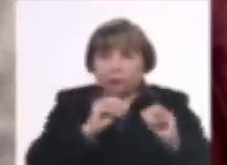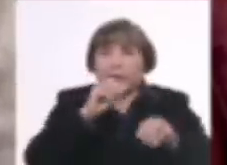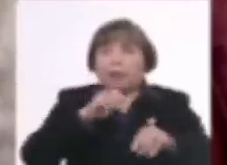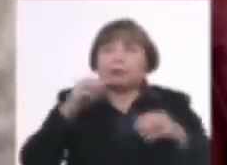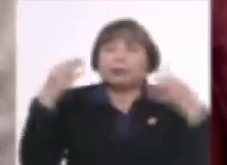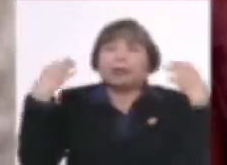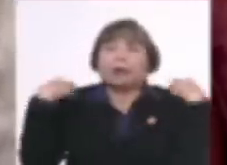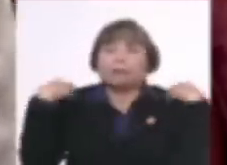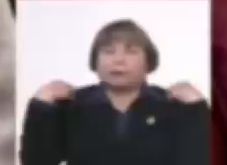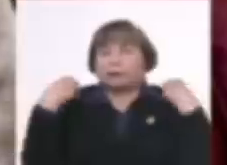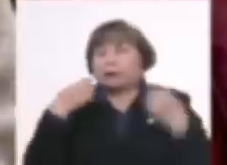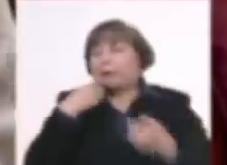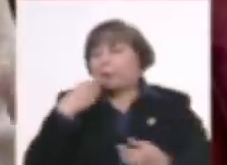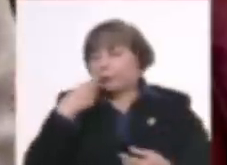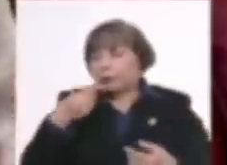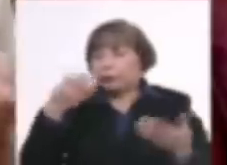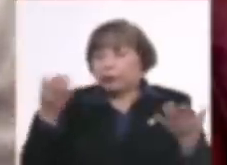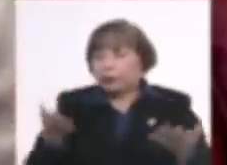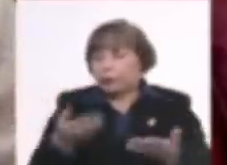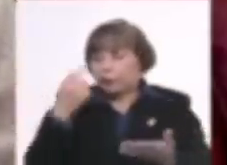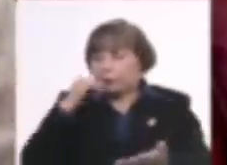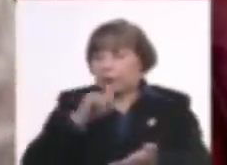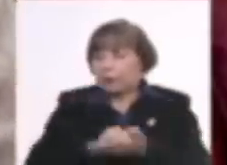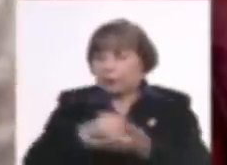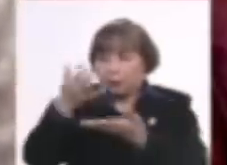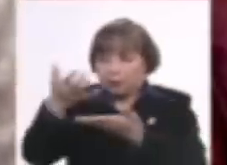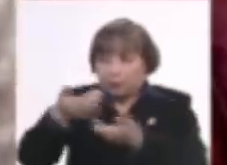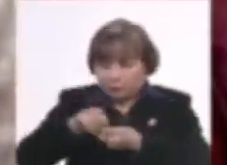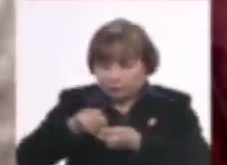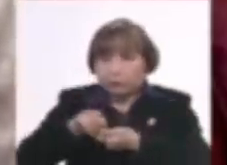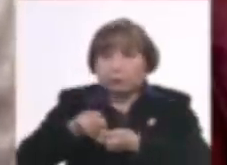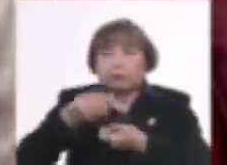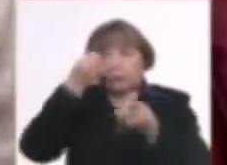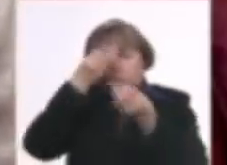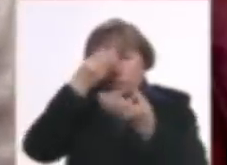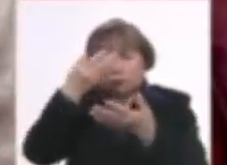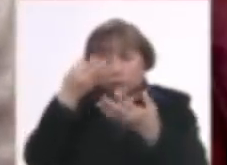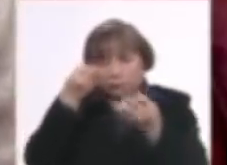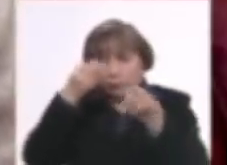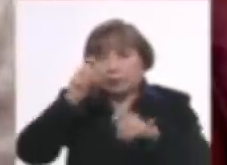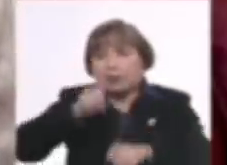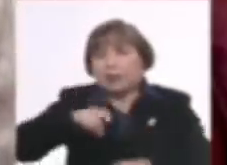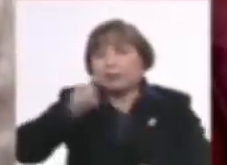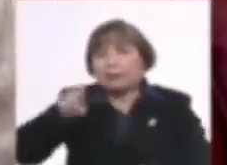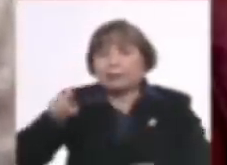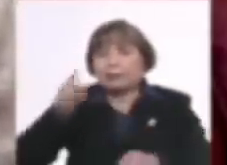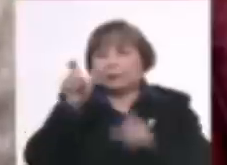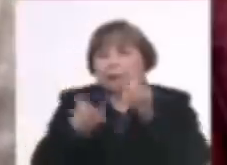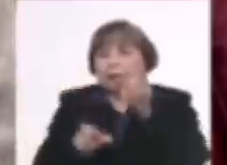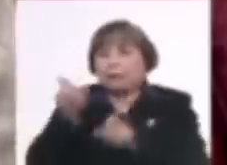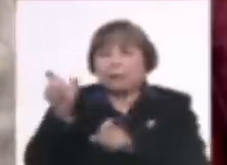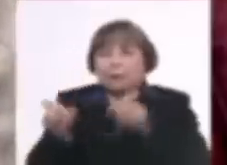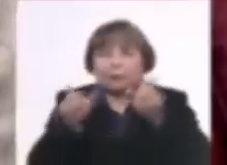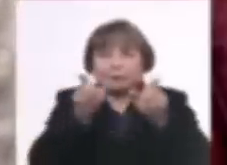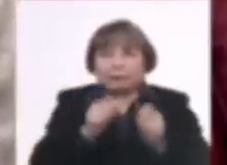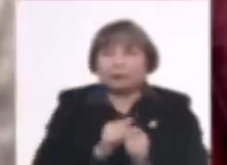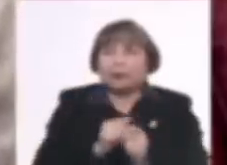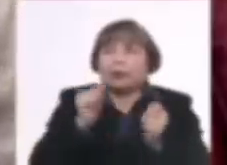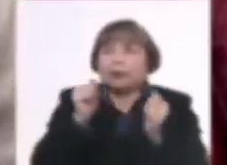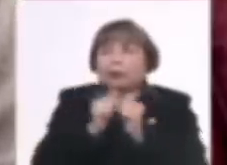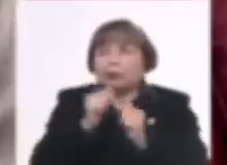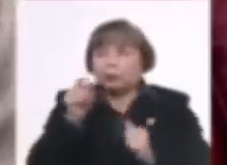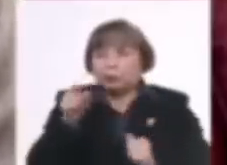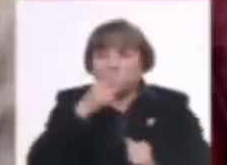esa oficina. Y es por eso que digo, estoy aquí para recoger la información, la necesidad de la población, que